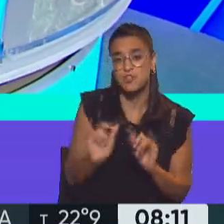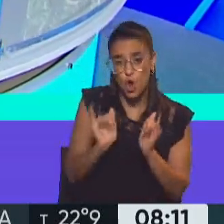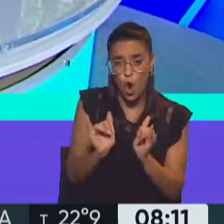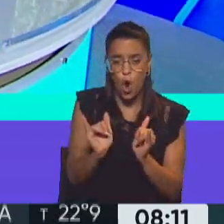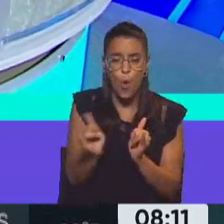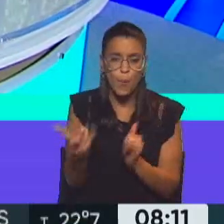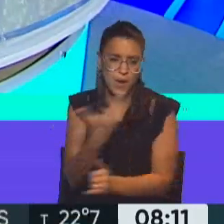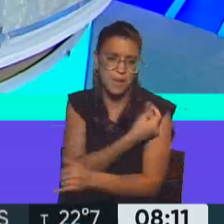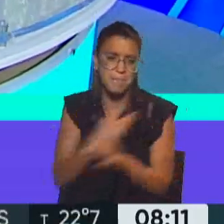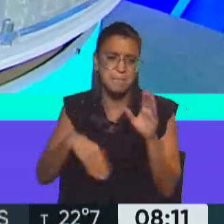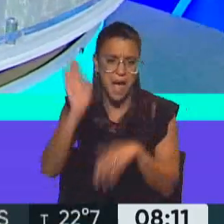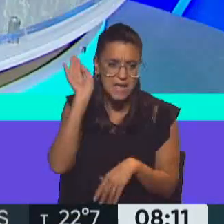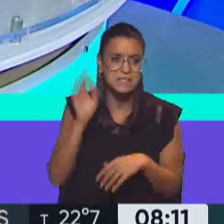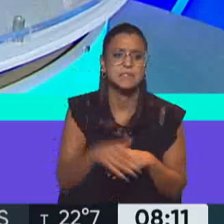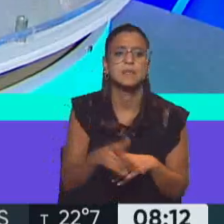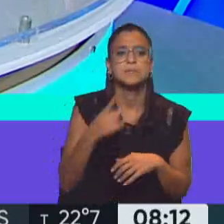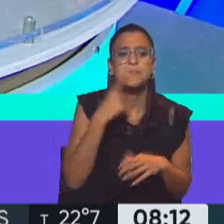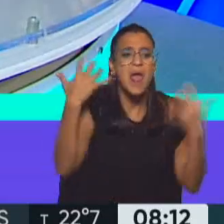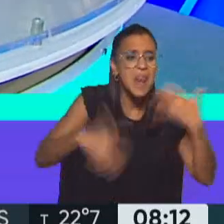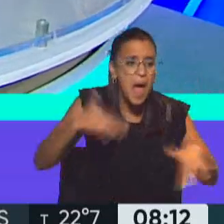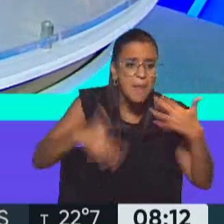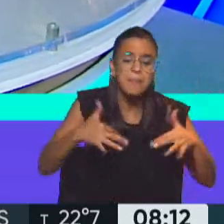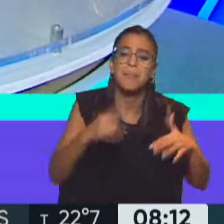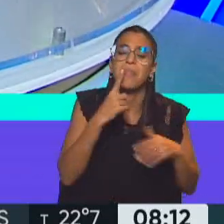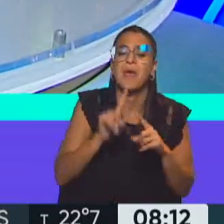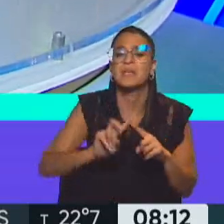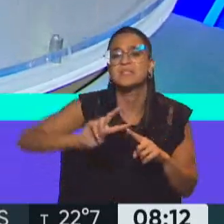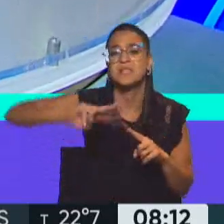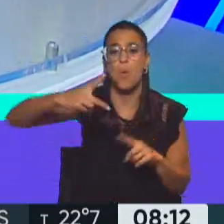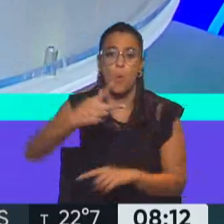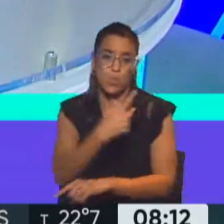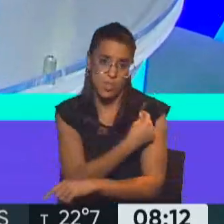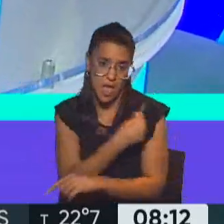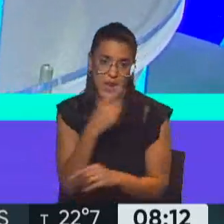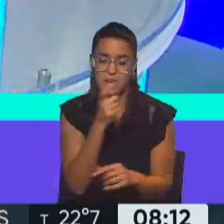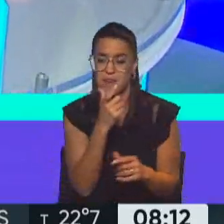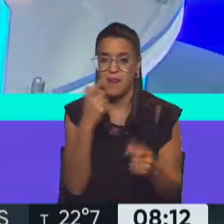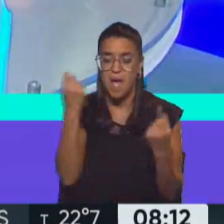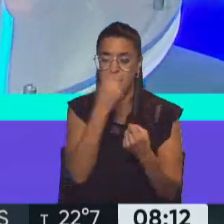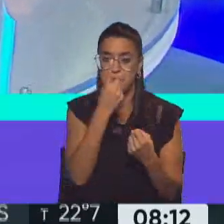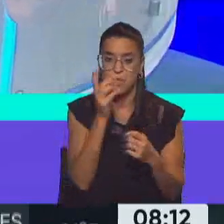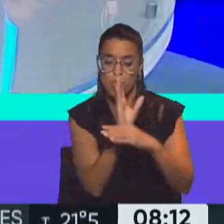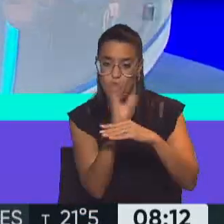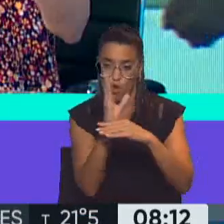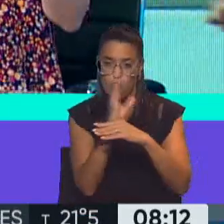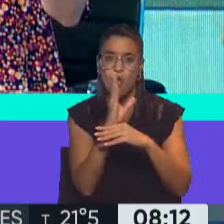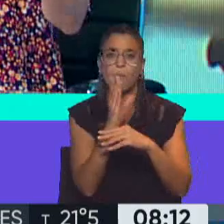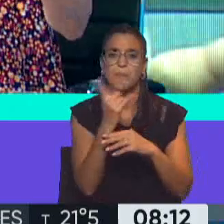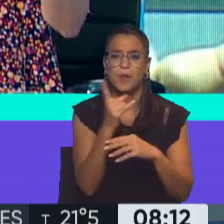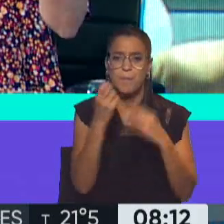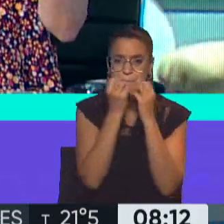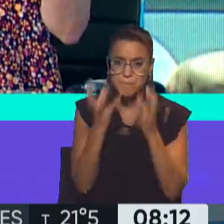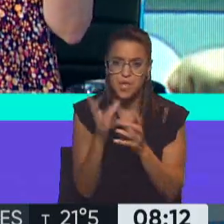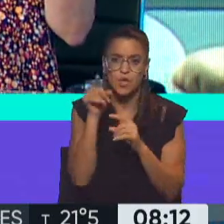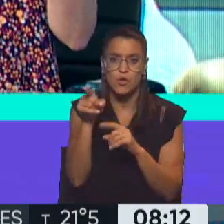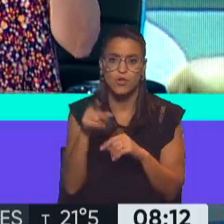pero más jóvenes los que la recibieron y que rápidamente se les dio la segunda dosis teniendo en cuenta el porcentaje de eficacia. ¿Sería